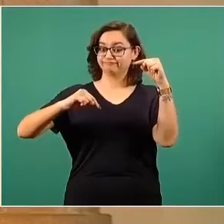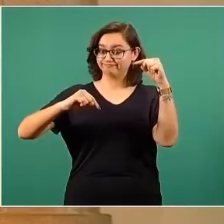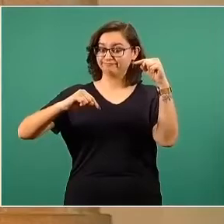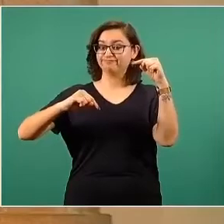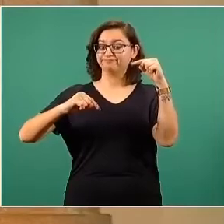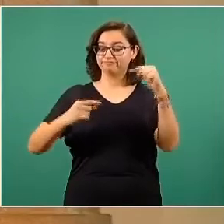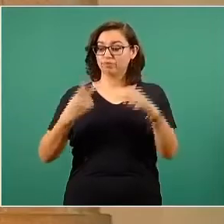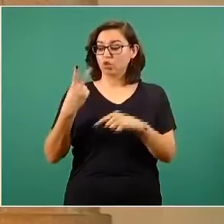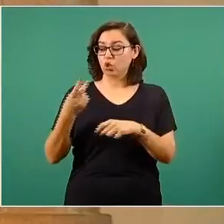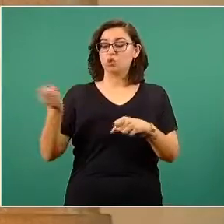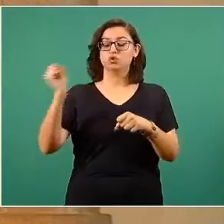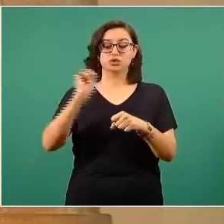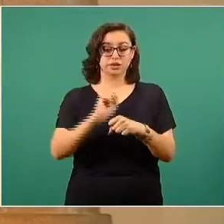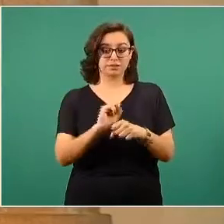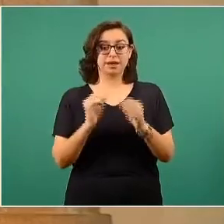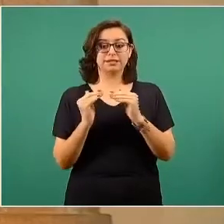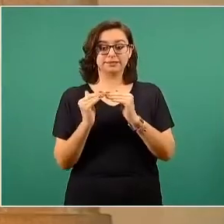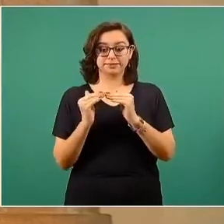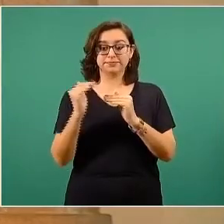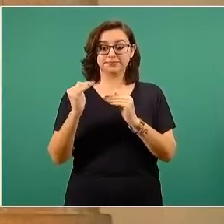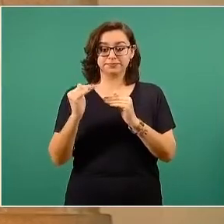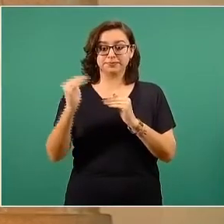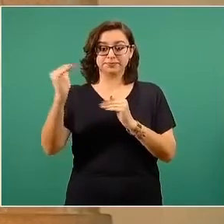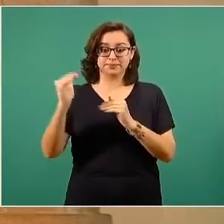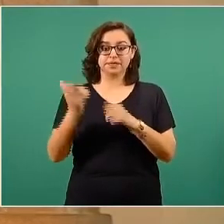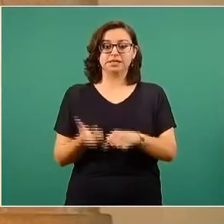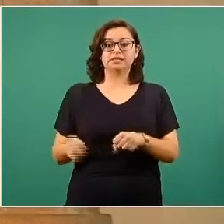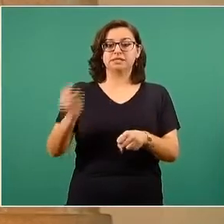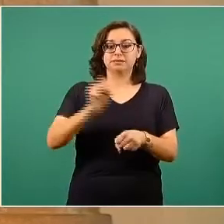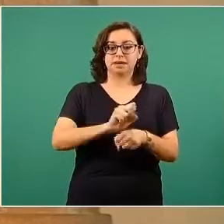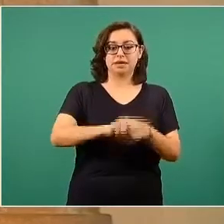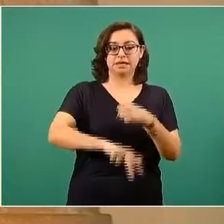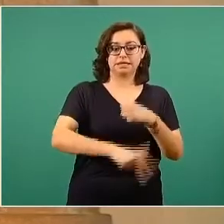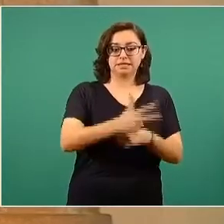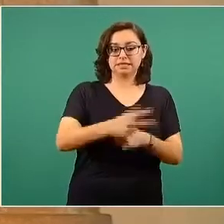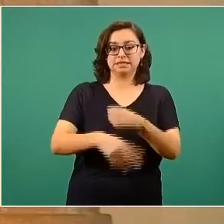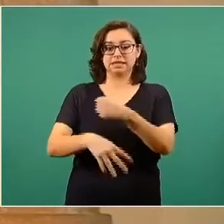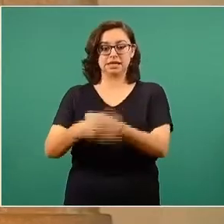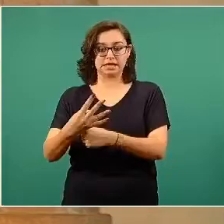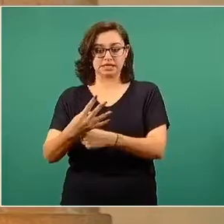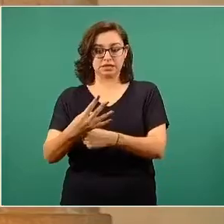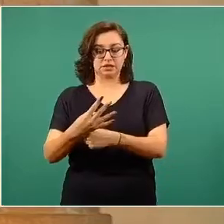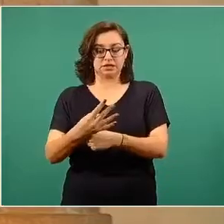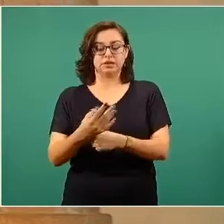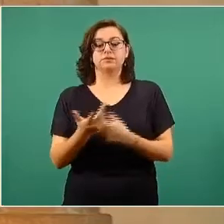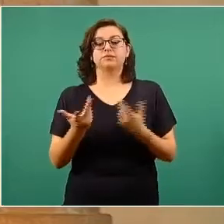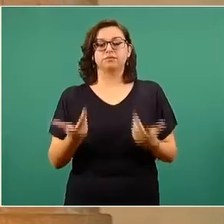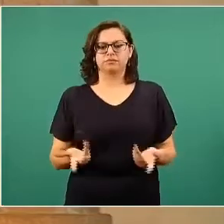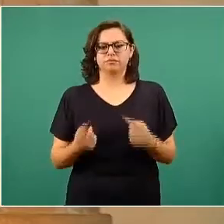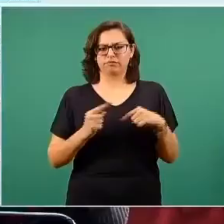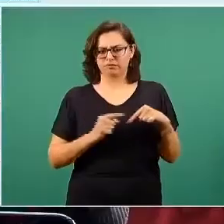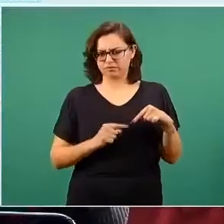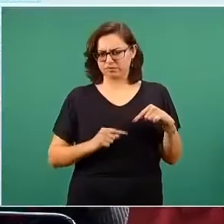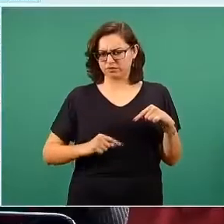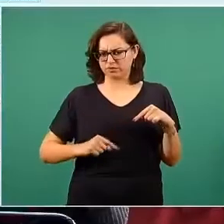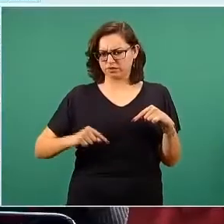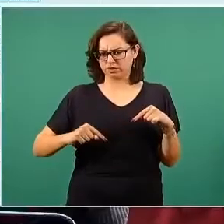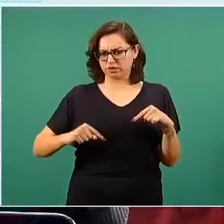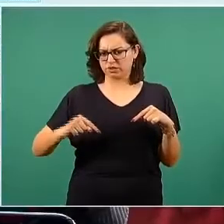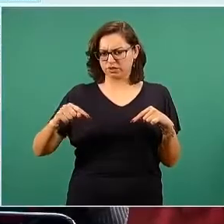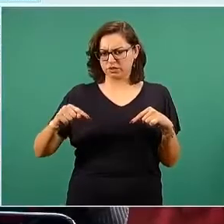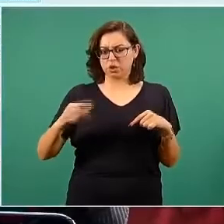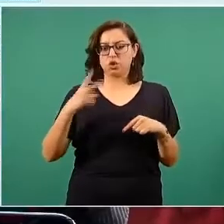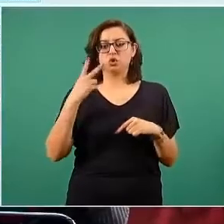últimas 2 semanas graficadas, que son entre la 13 y 14, y que estuvo creciendo a razón de más o menos 2